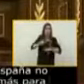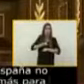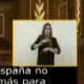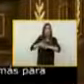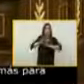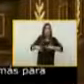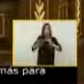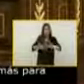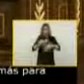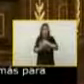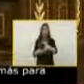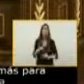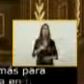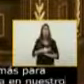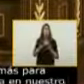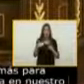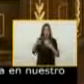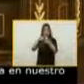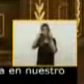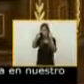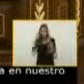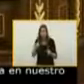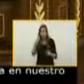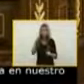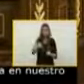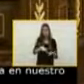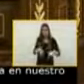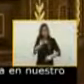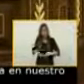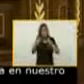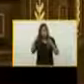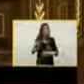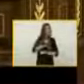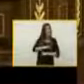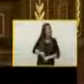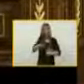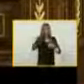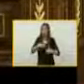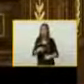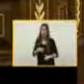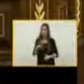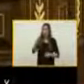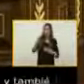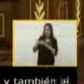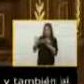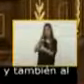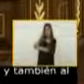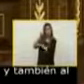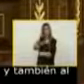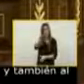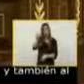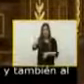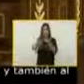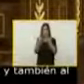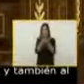turno, me gustaría poder consumirlo para, diríamos, poner de relieve la inmensa mentira que se encierra en lo que acaba de decir Pedro Sánchez. O sea,